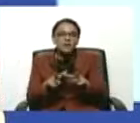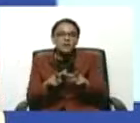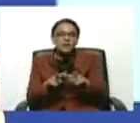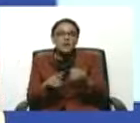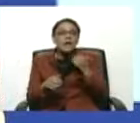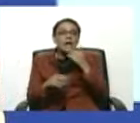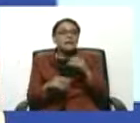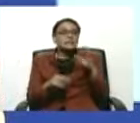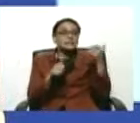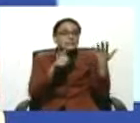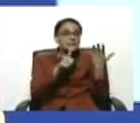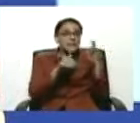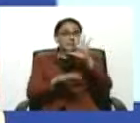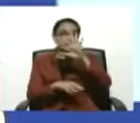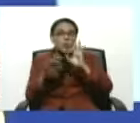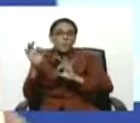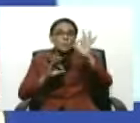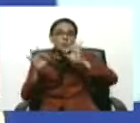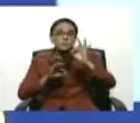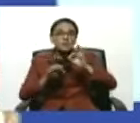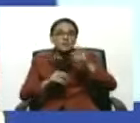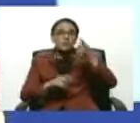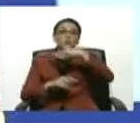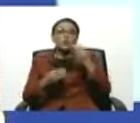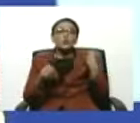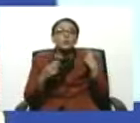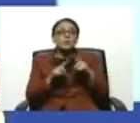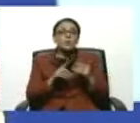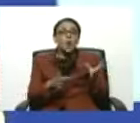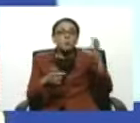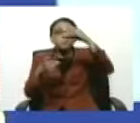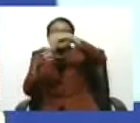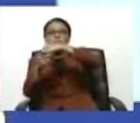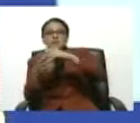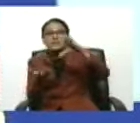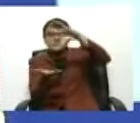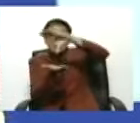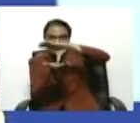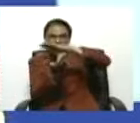de la población que vive en ciudades hoy en día